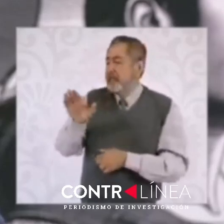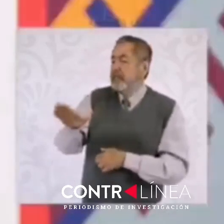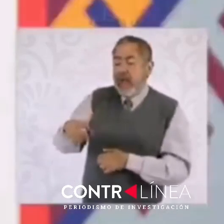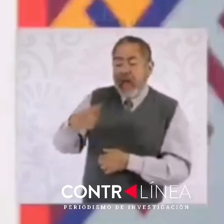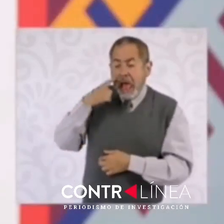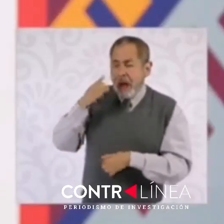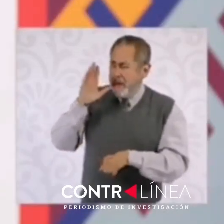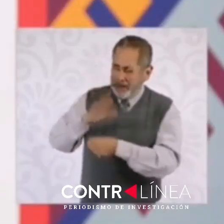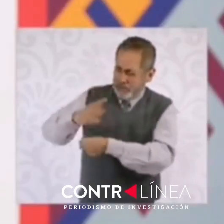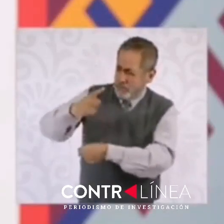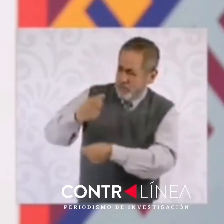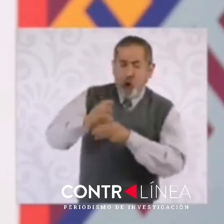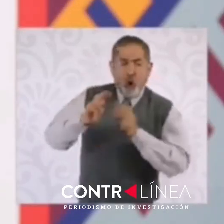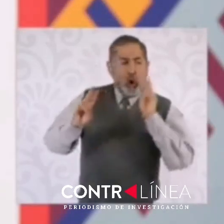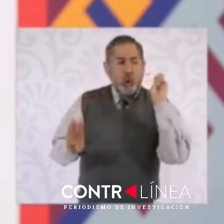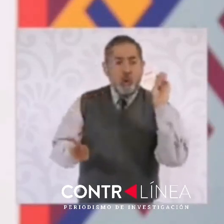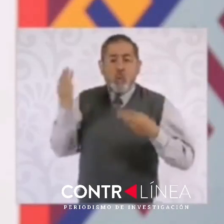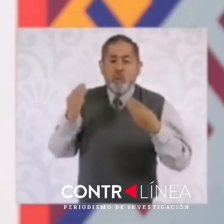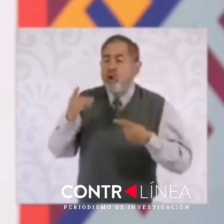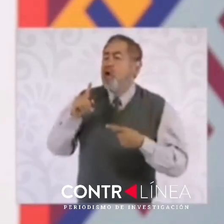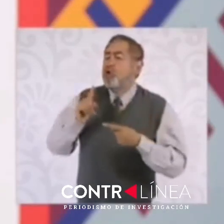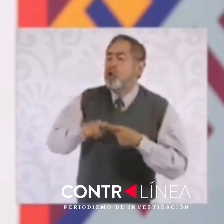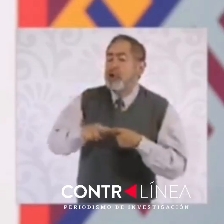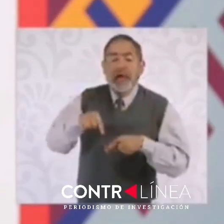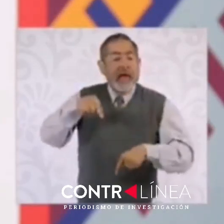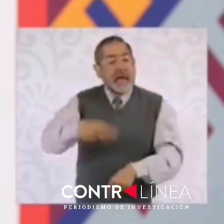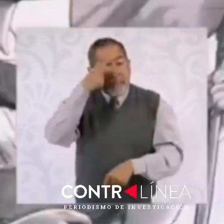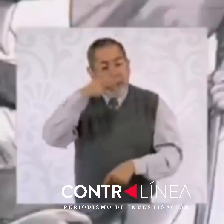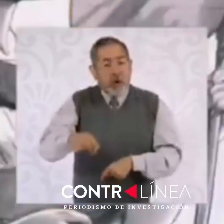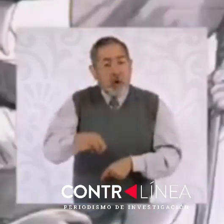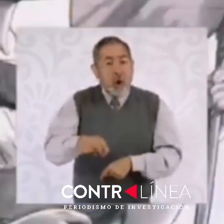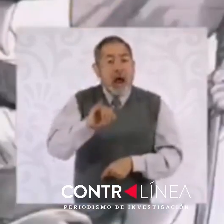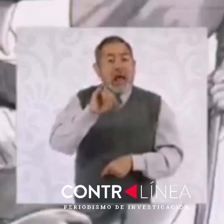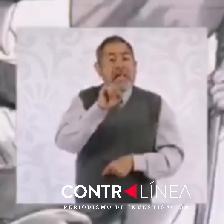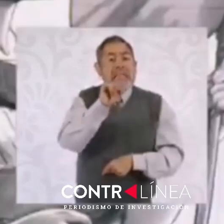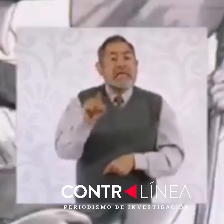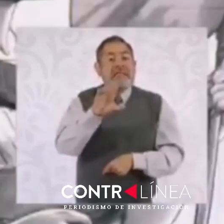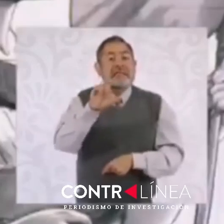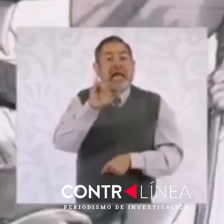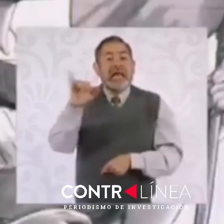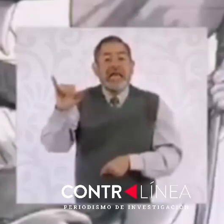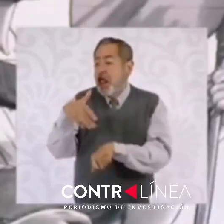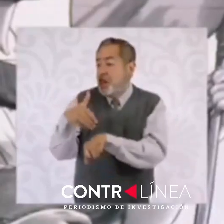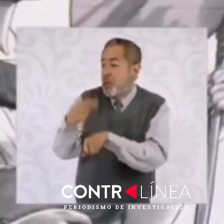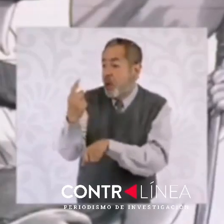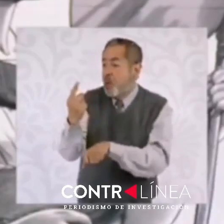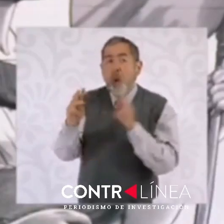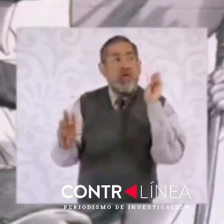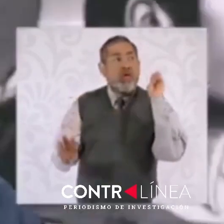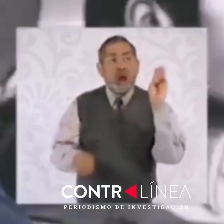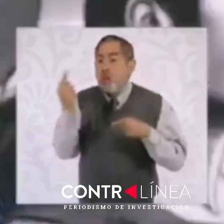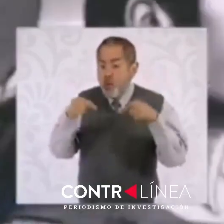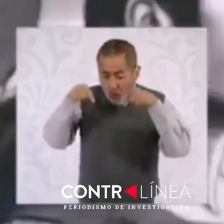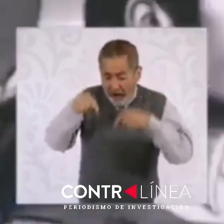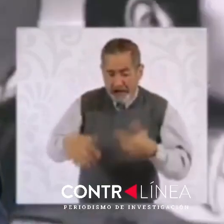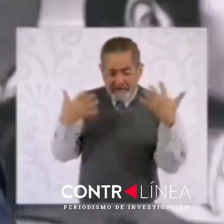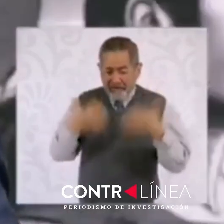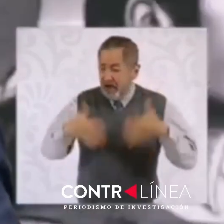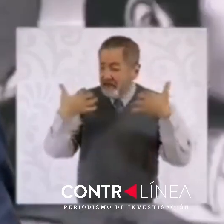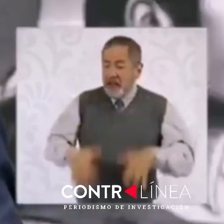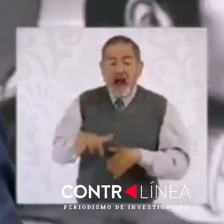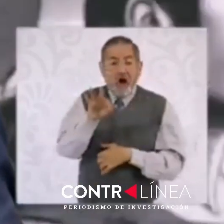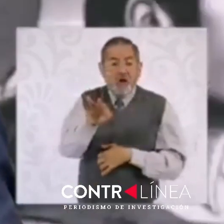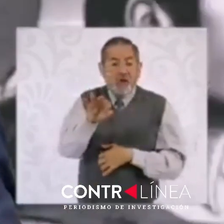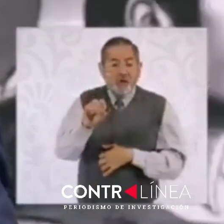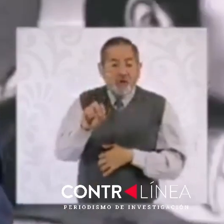mundo está en Cuautitlán Izcalli, la número 1 del mundo. Y es donde